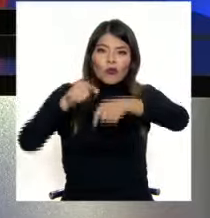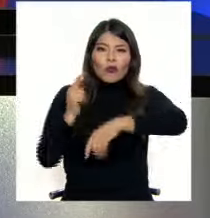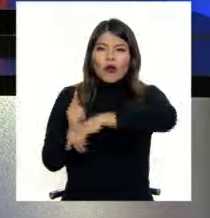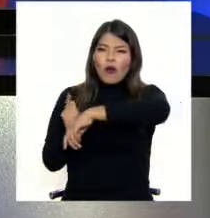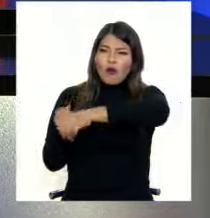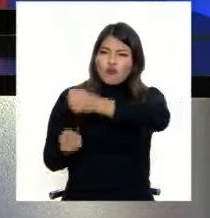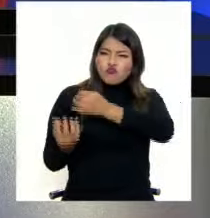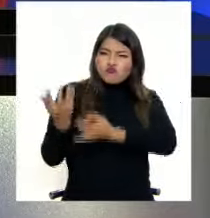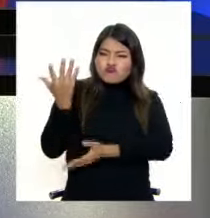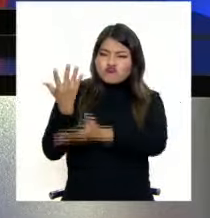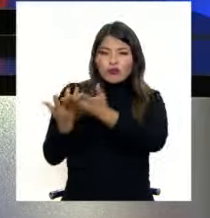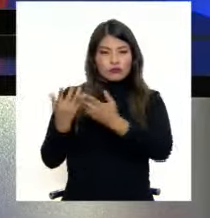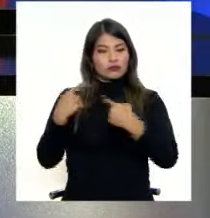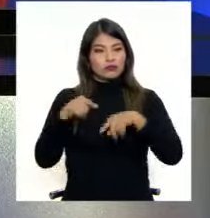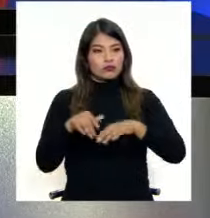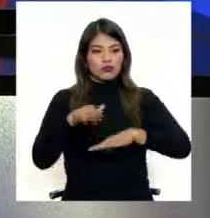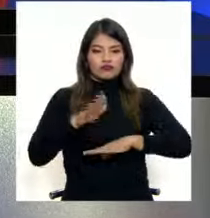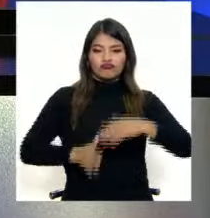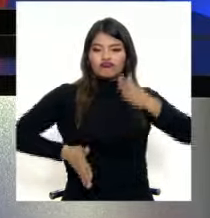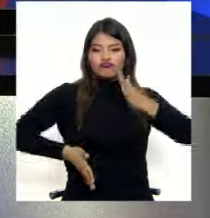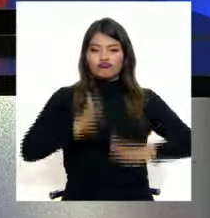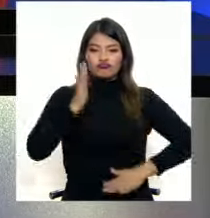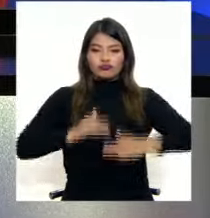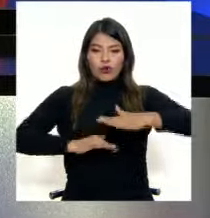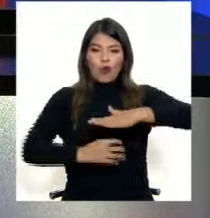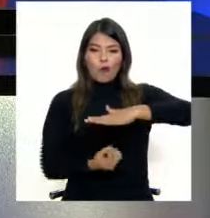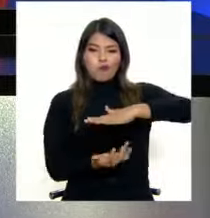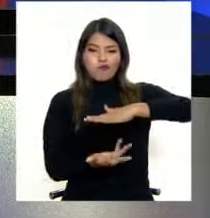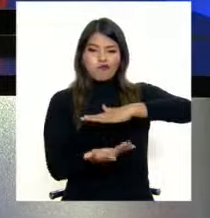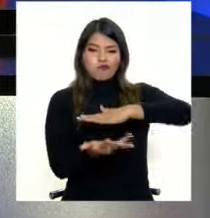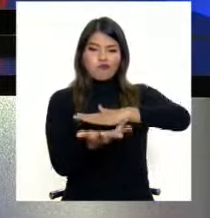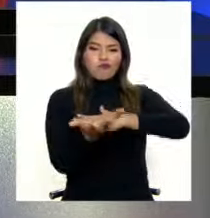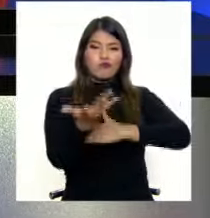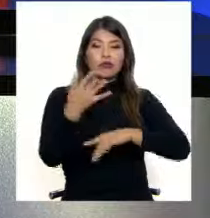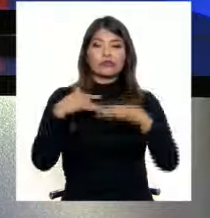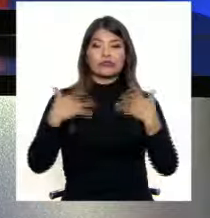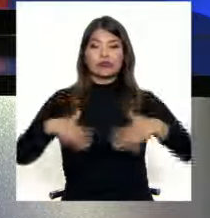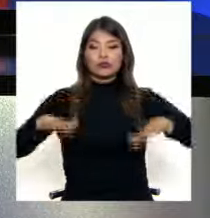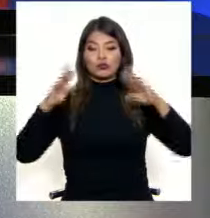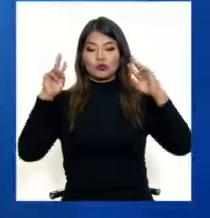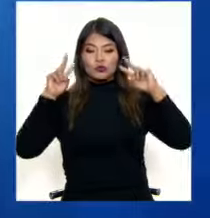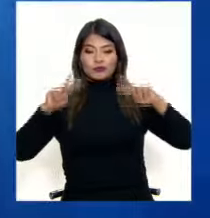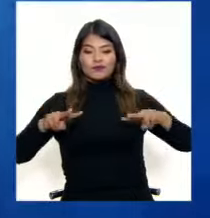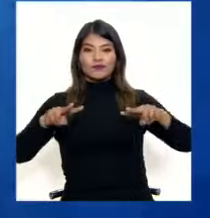noti los estudiantes marcharon sobre estas llamas en medio de una gran concurrencia